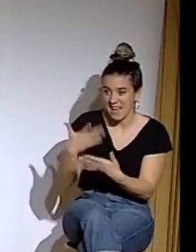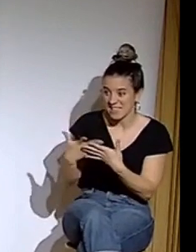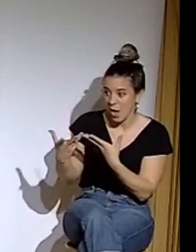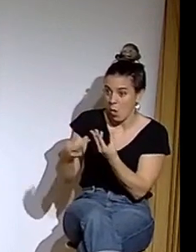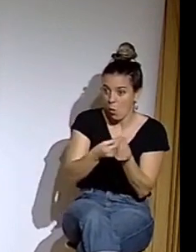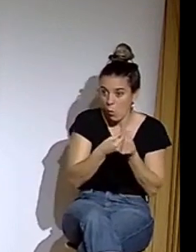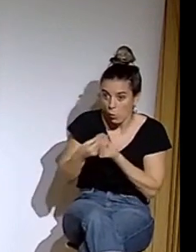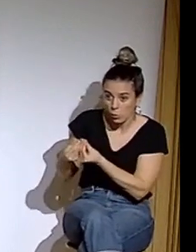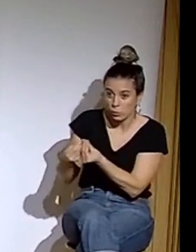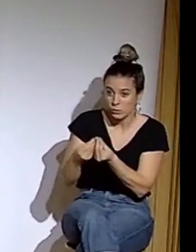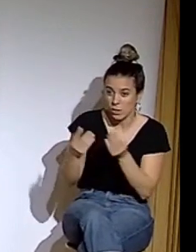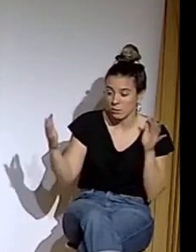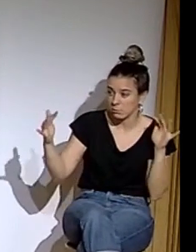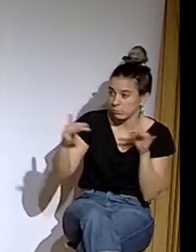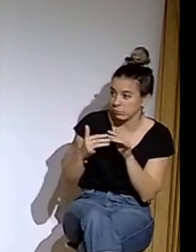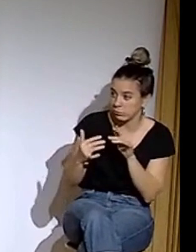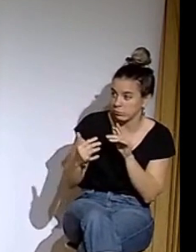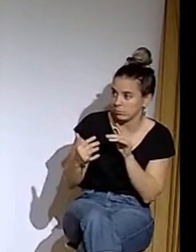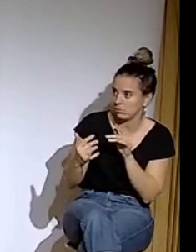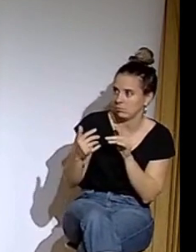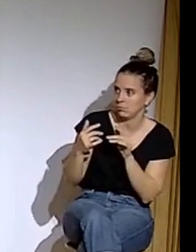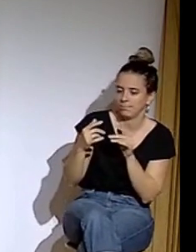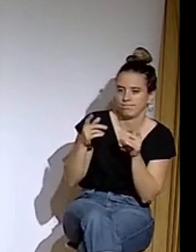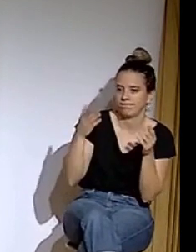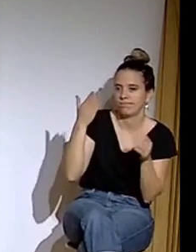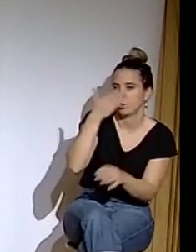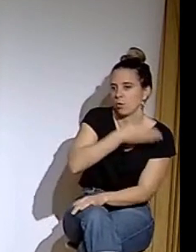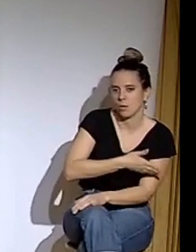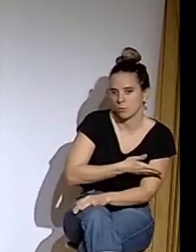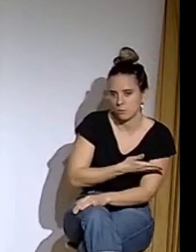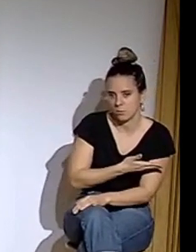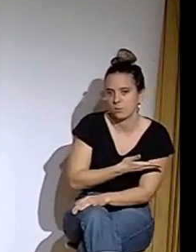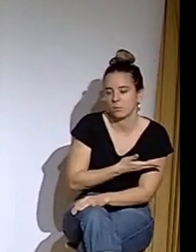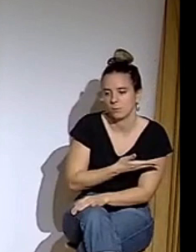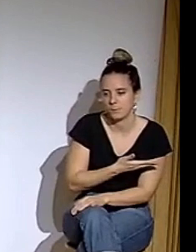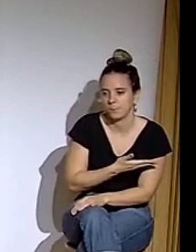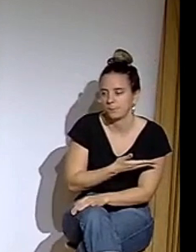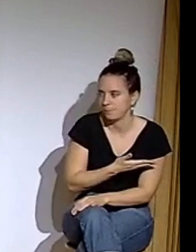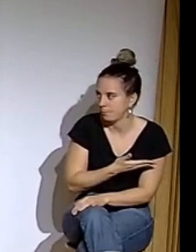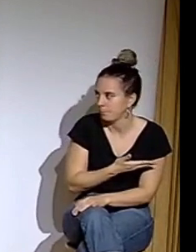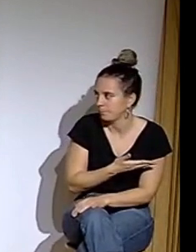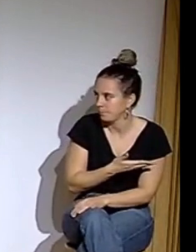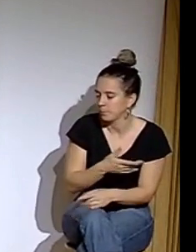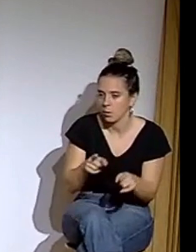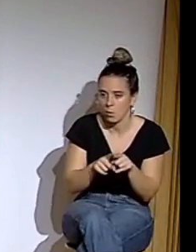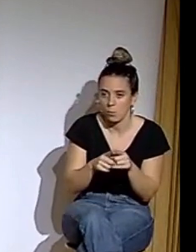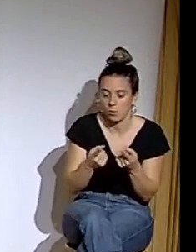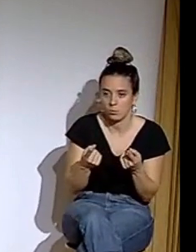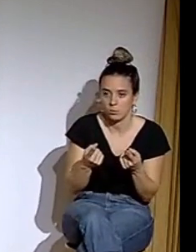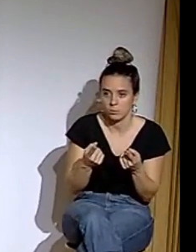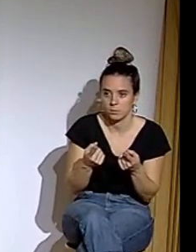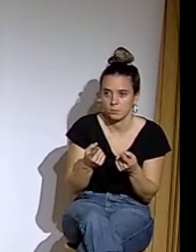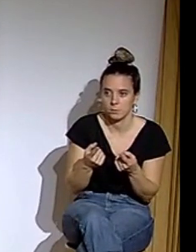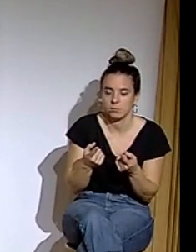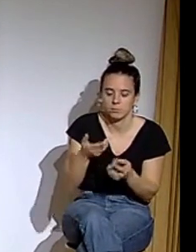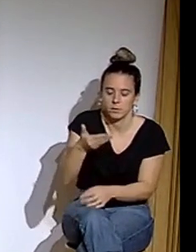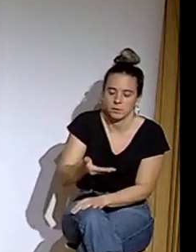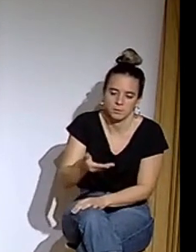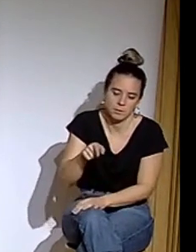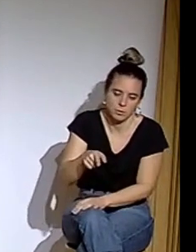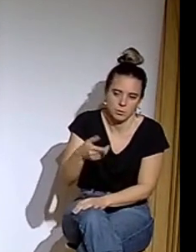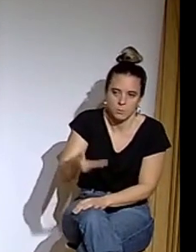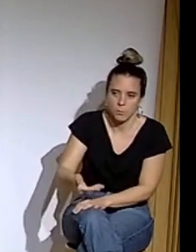y das cuerpo no ves esa como esa imagen Macro que es tan importante